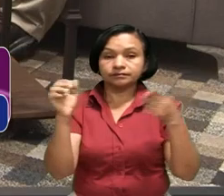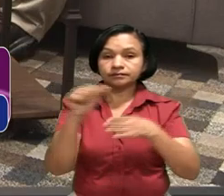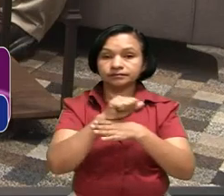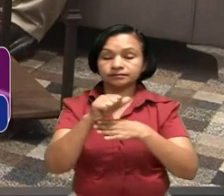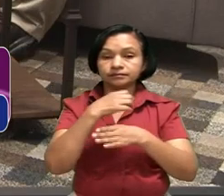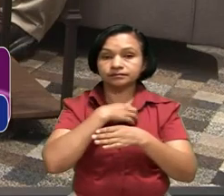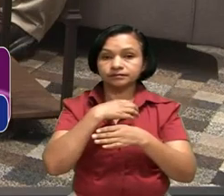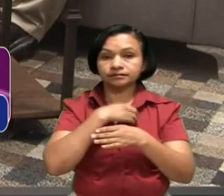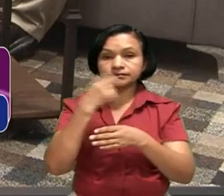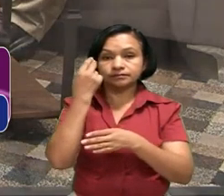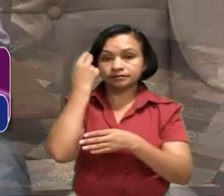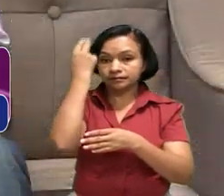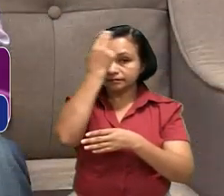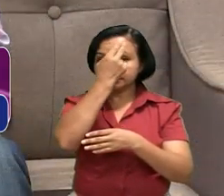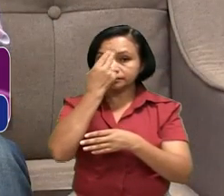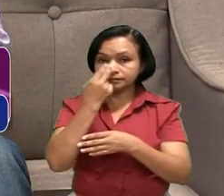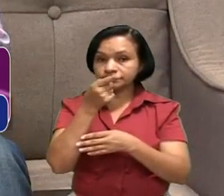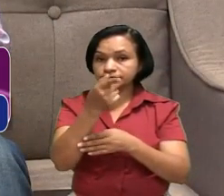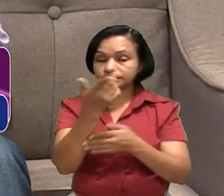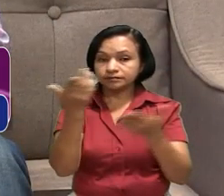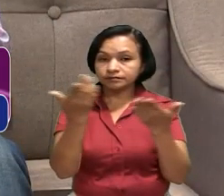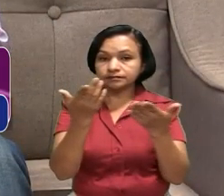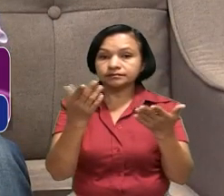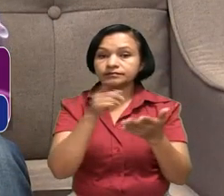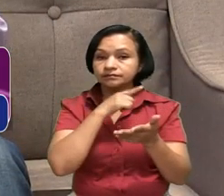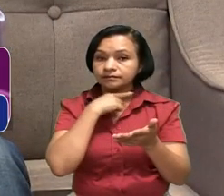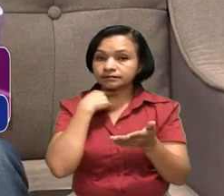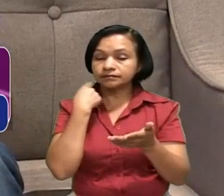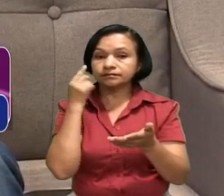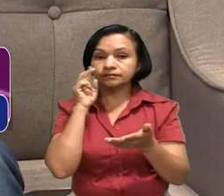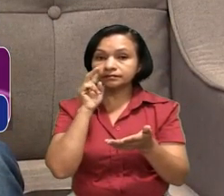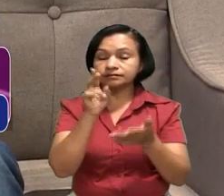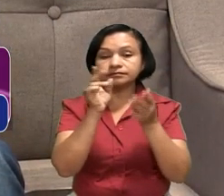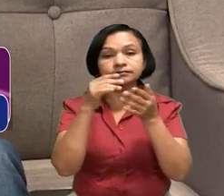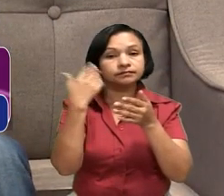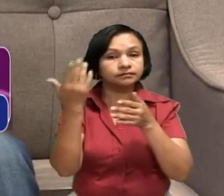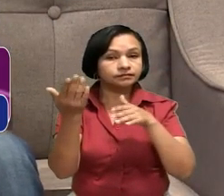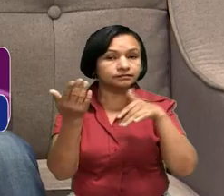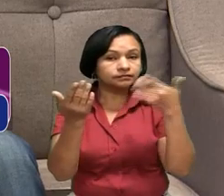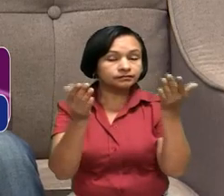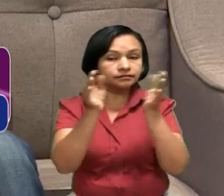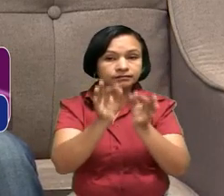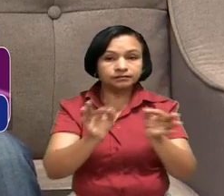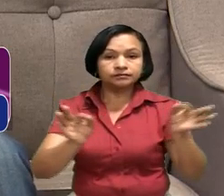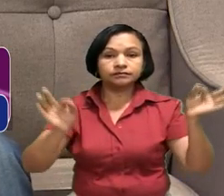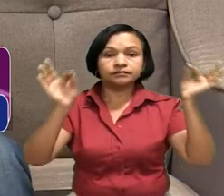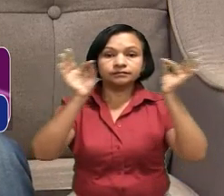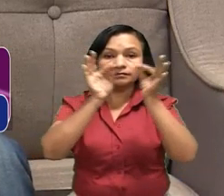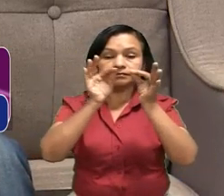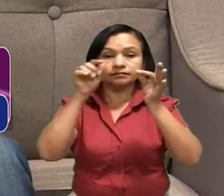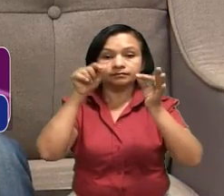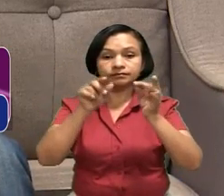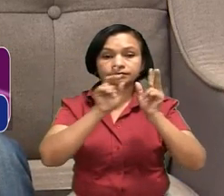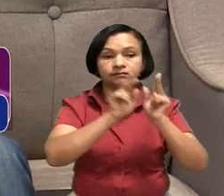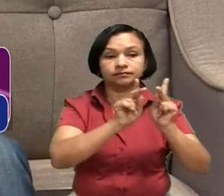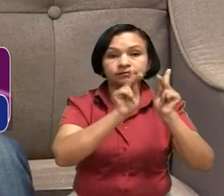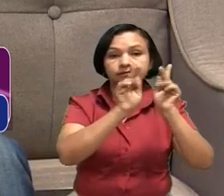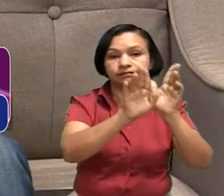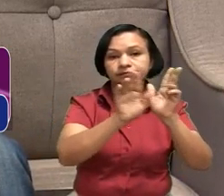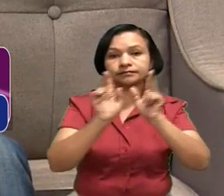y le hago la pregunta haciéndole énfasis en la credibilidad cuán importante es la credibilidad tanto a nivel individual